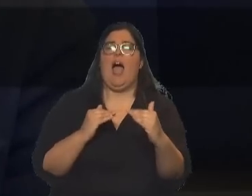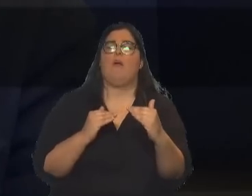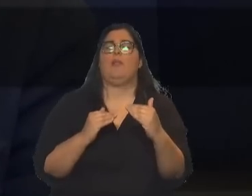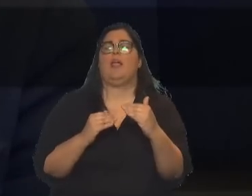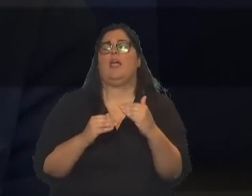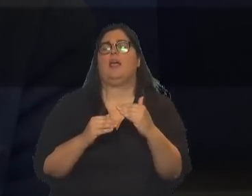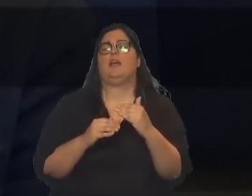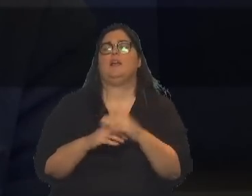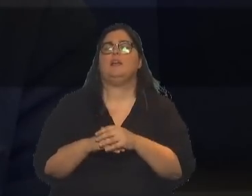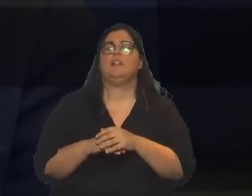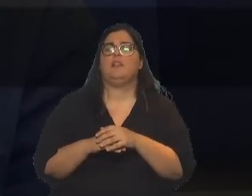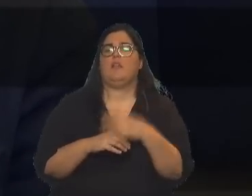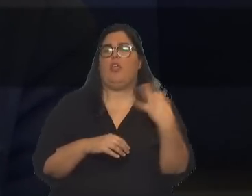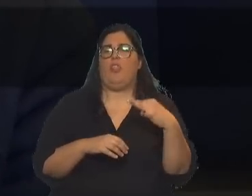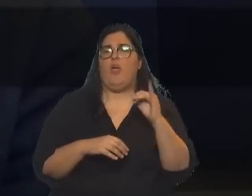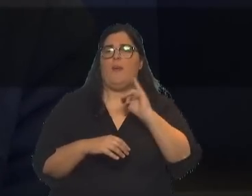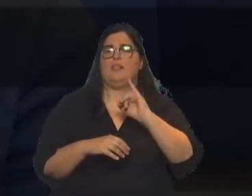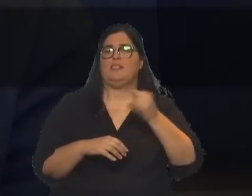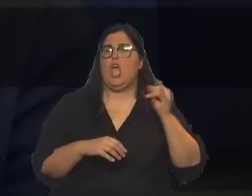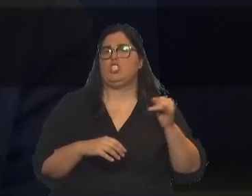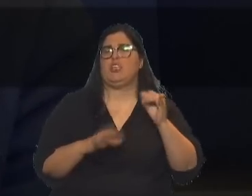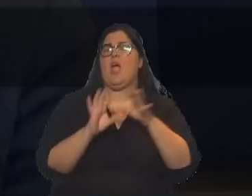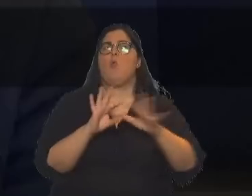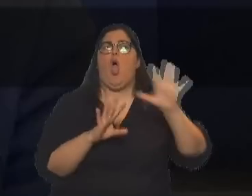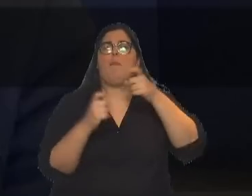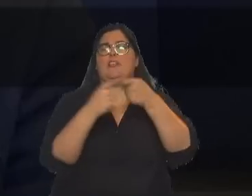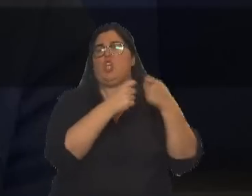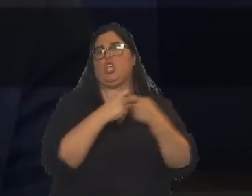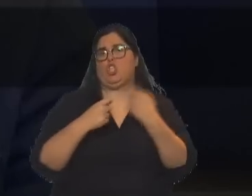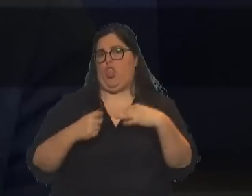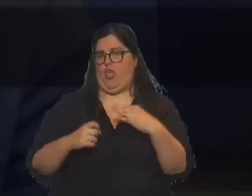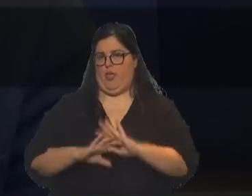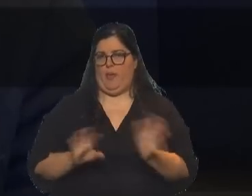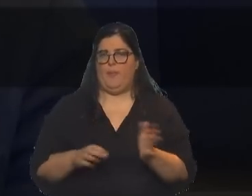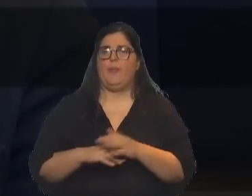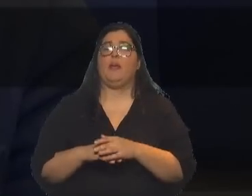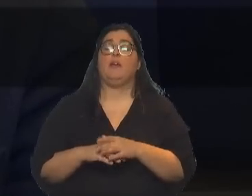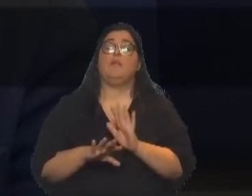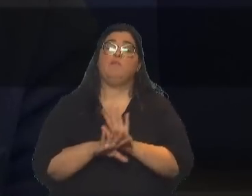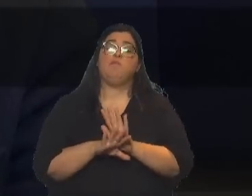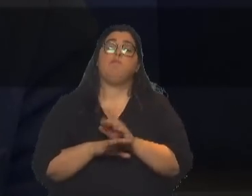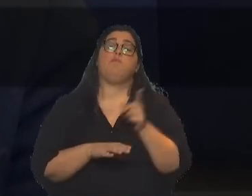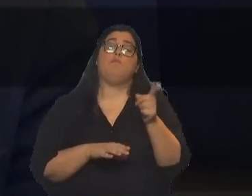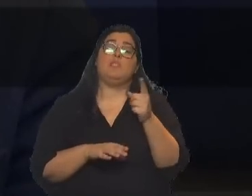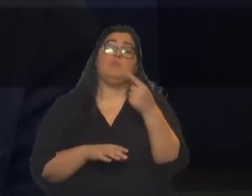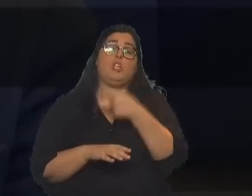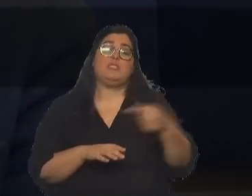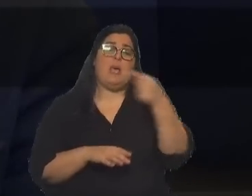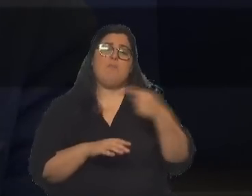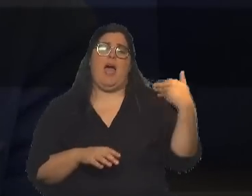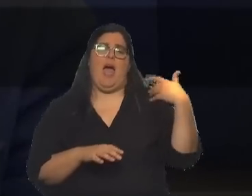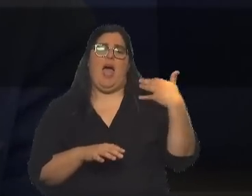possa prescindere dal rapporto con gli alleati europei innanzitutto, e in questo senso ha anche nelle ultime